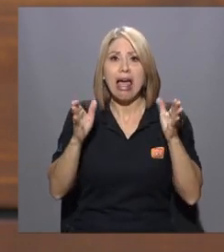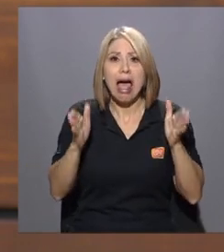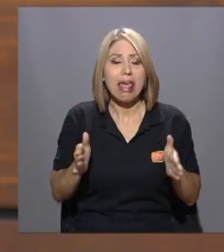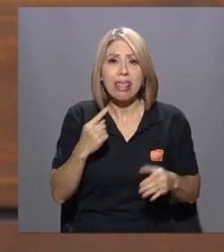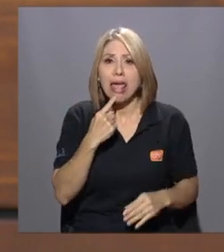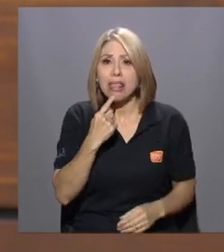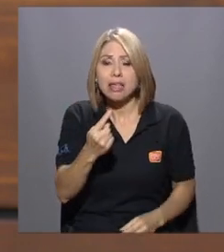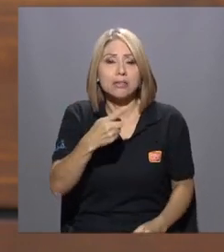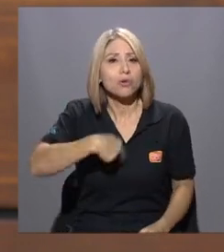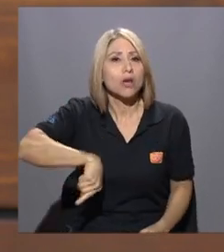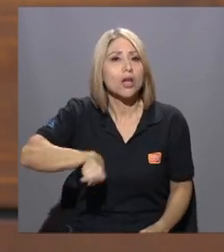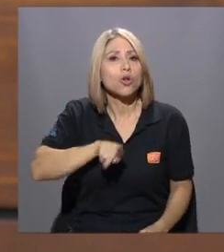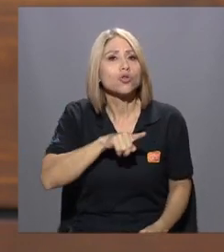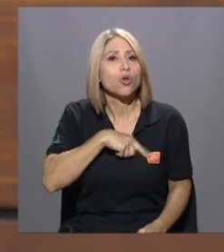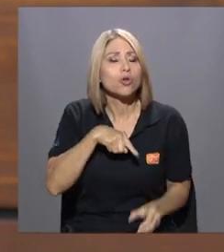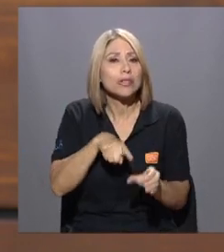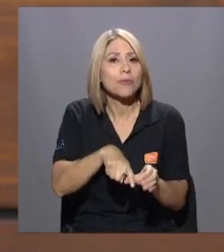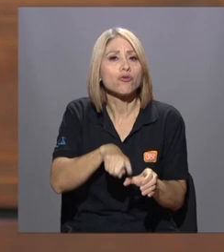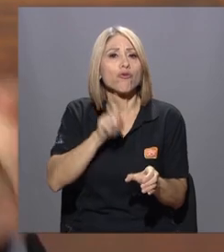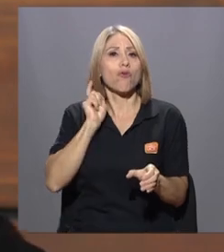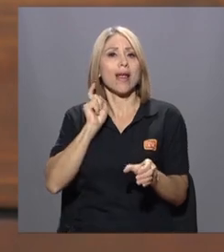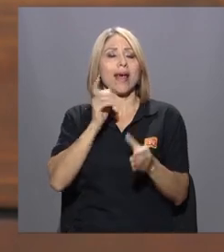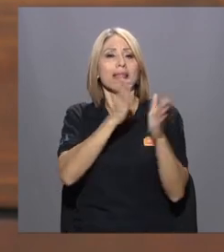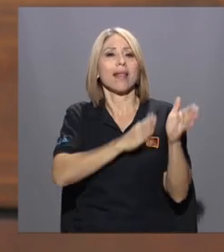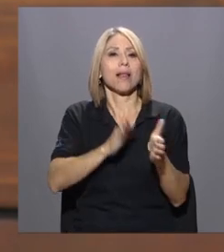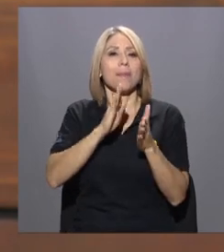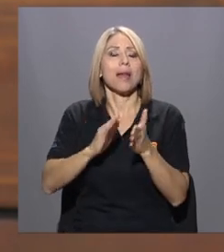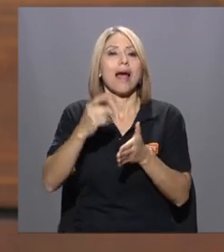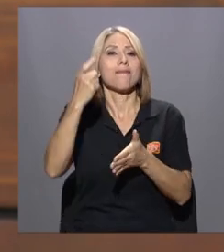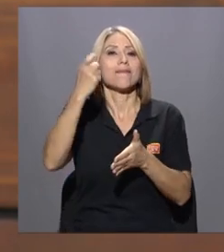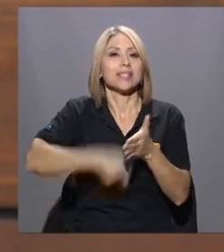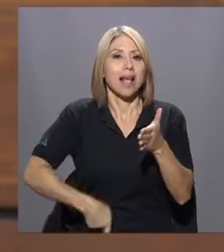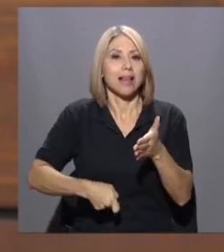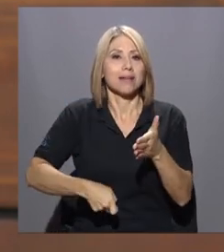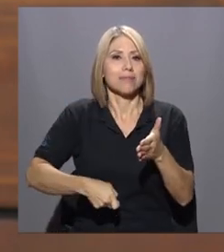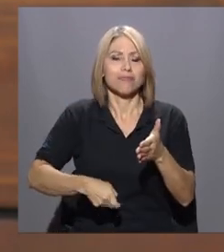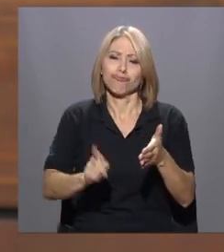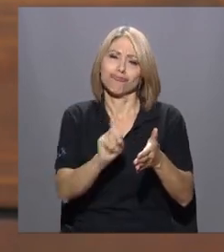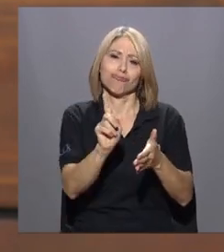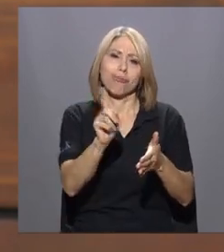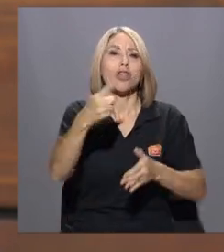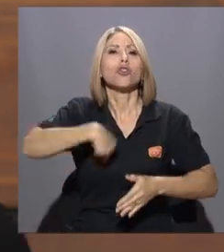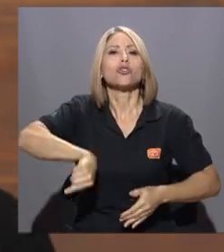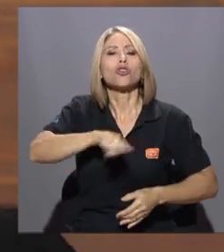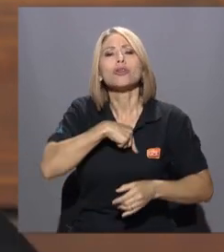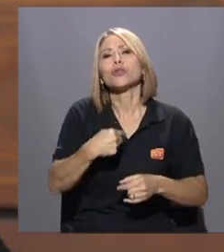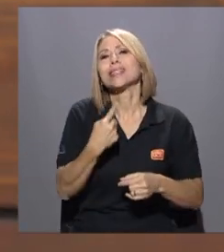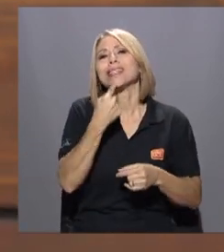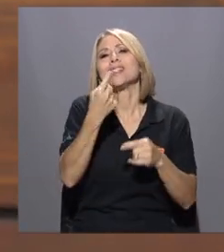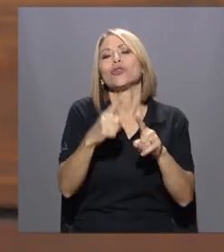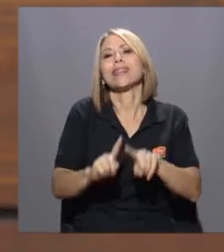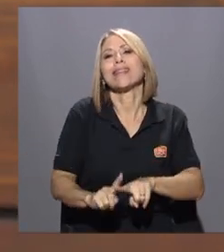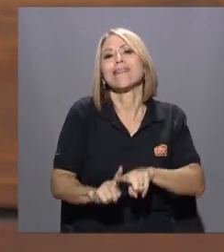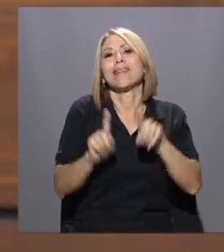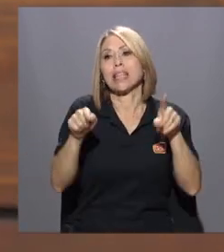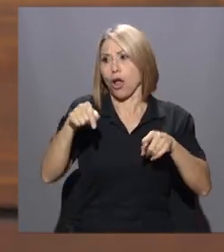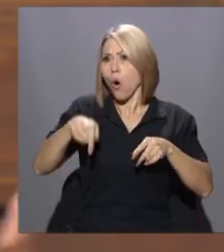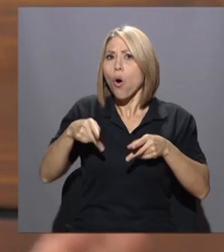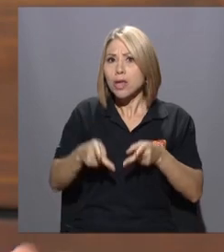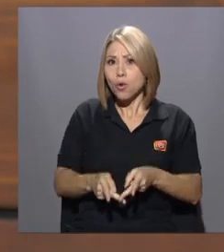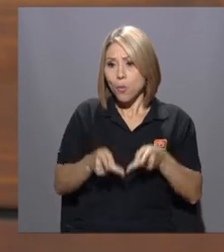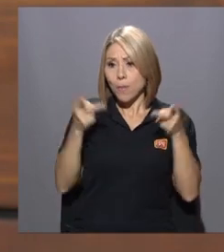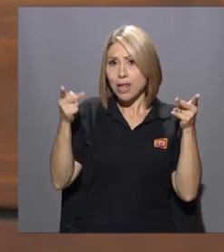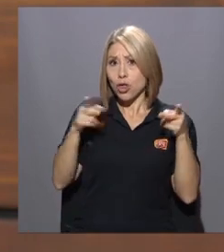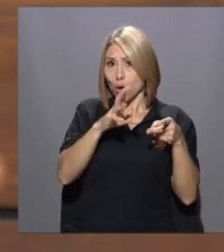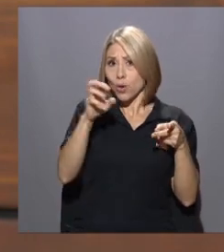fuera del plan fiscal. Lo que hemos dicho es otra cosa. E incluso hoy en un periódico nacional